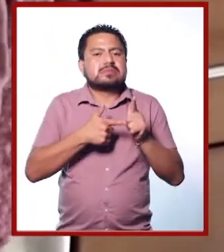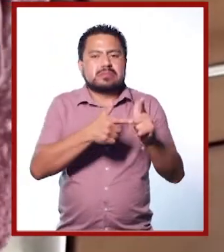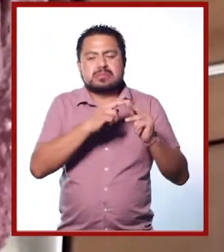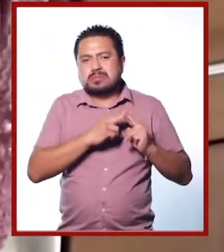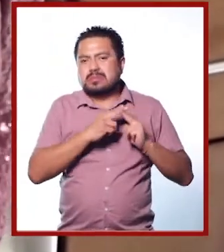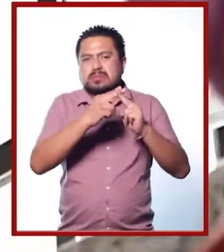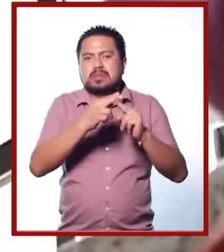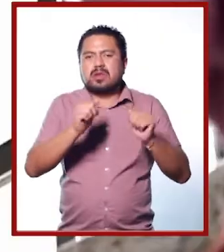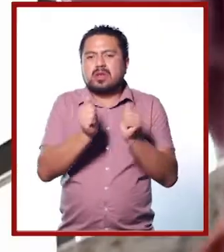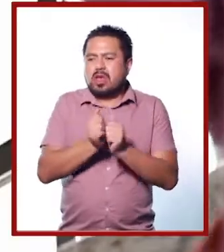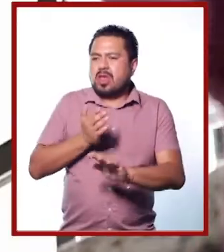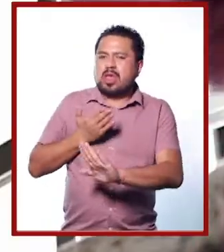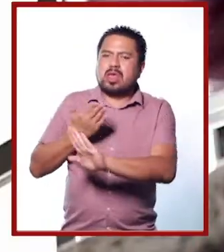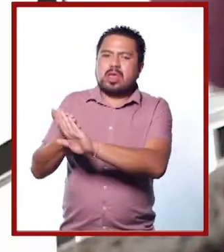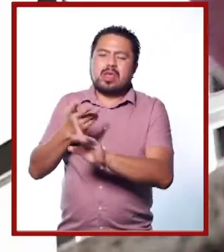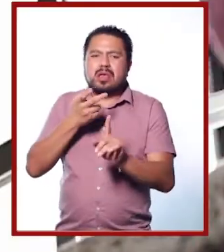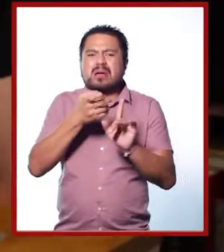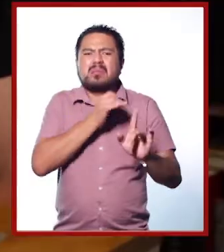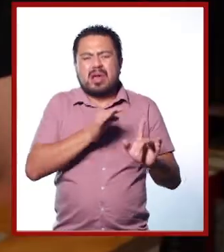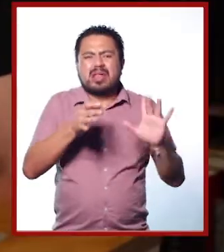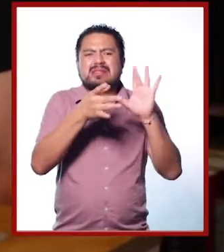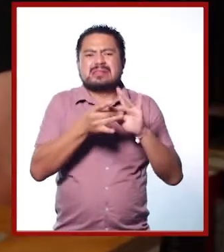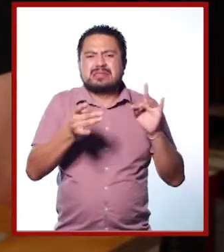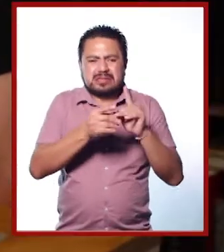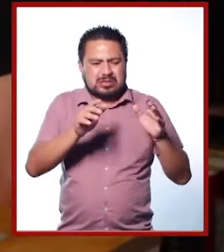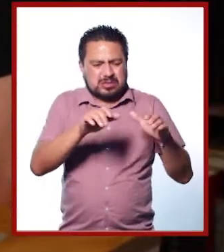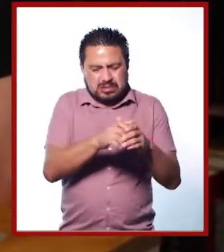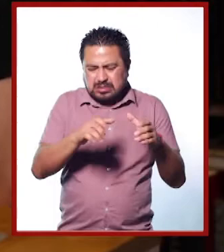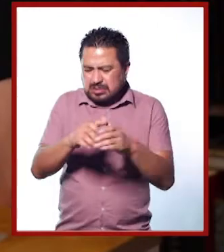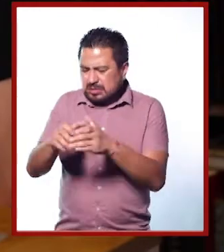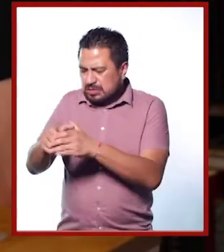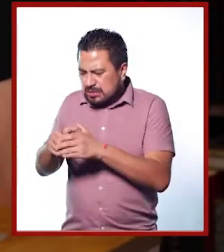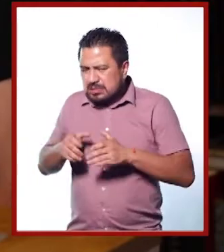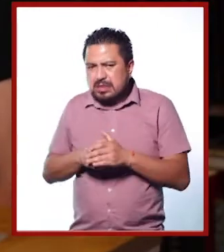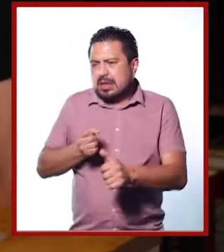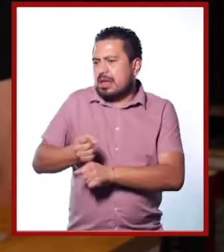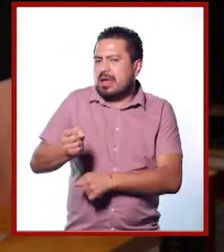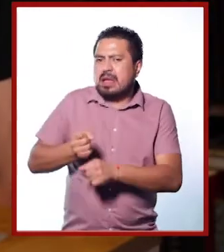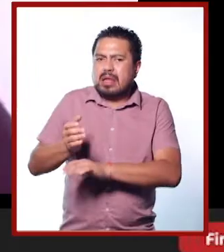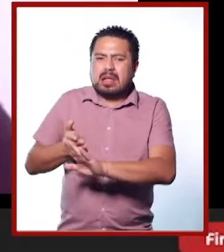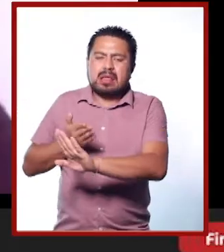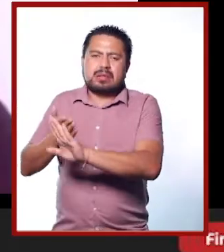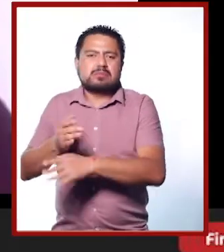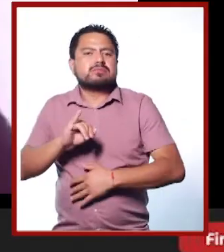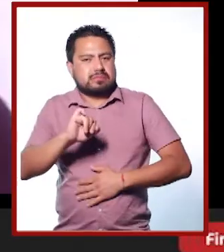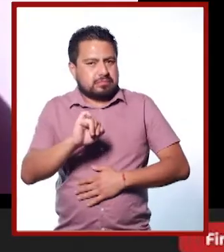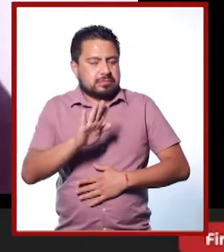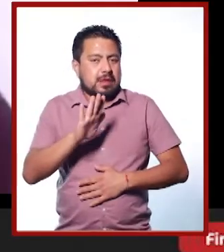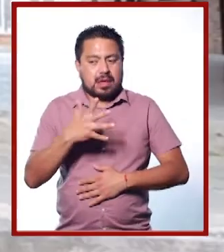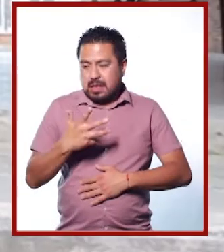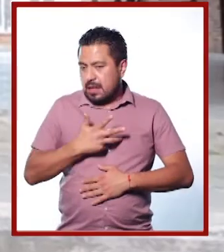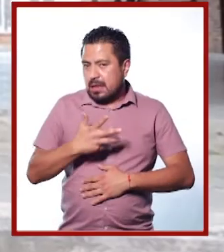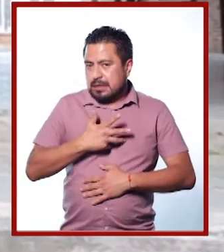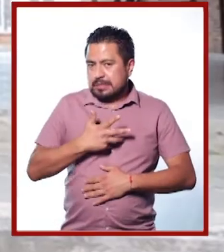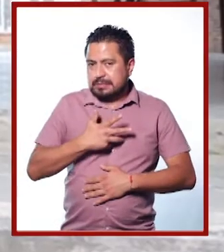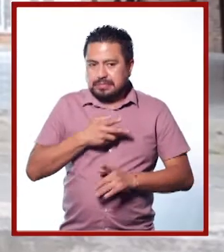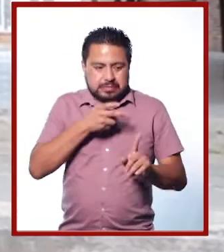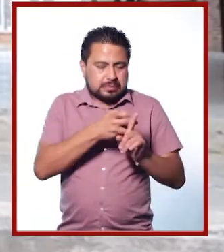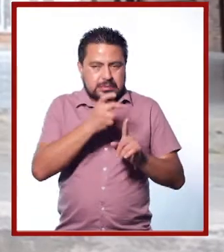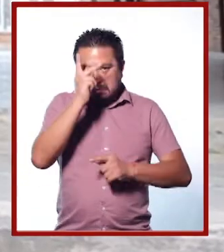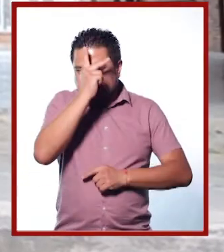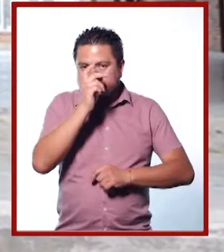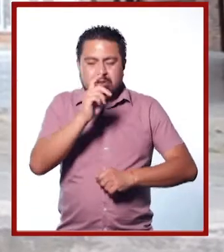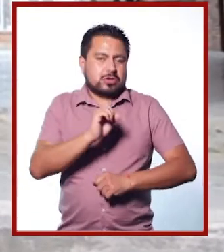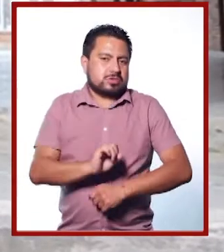siga manteniendo esas microviolencias. ¿Nos puedes explicar las clasificaciones que existen de la violencia? Sí, está la